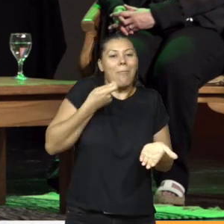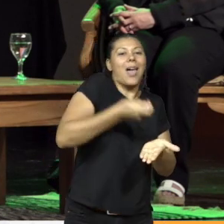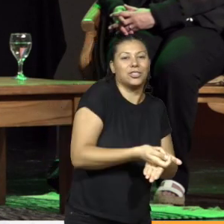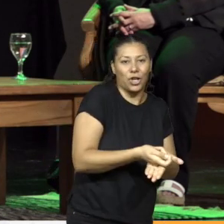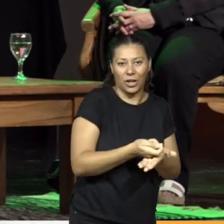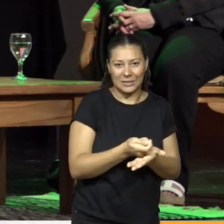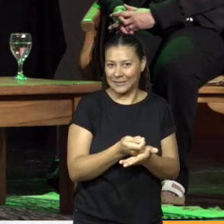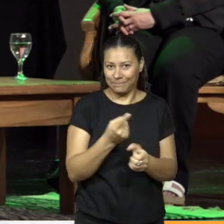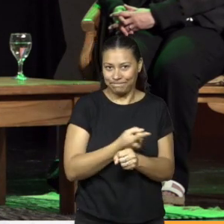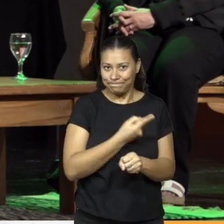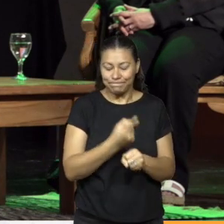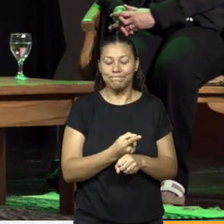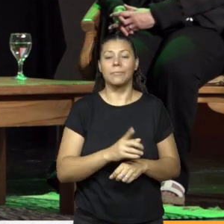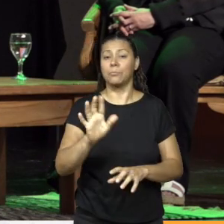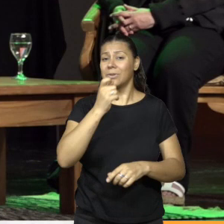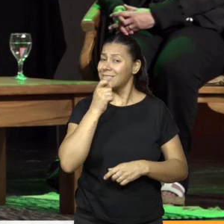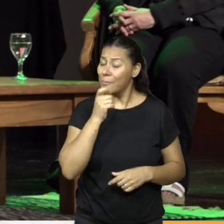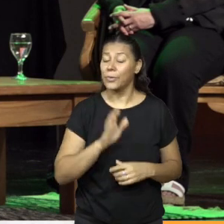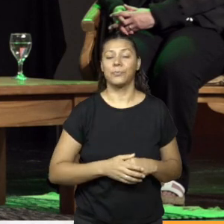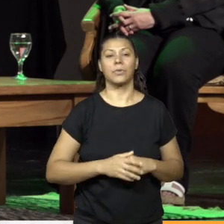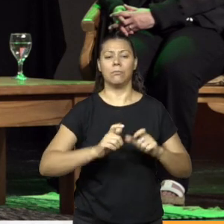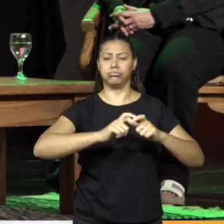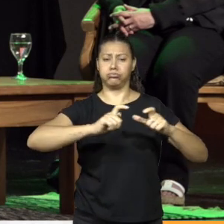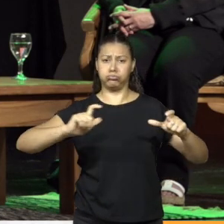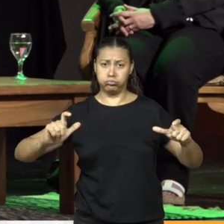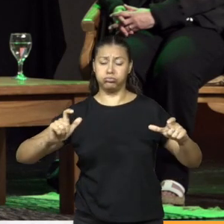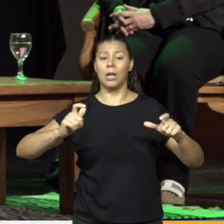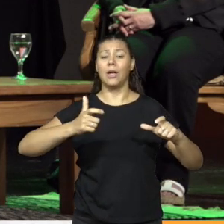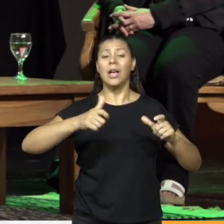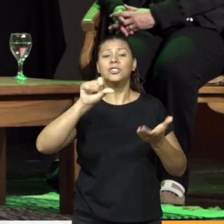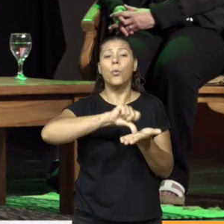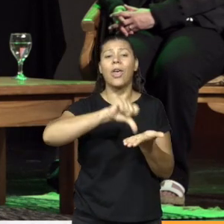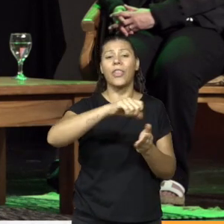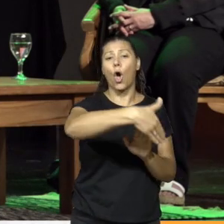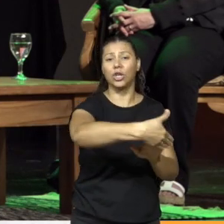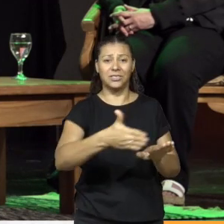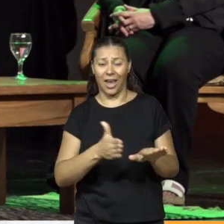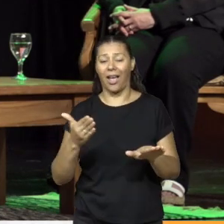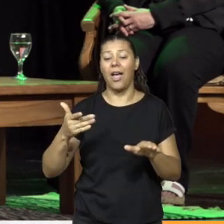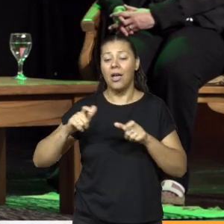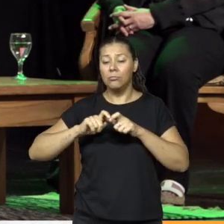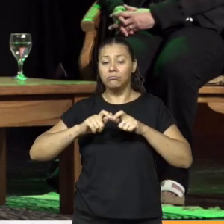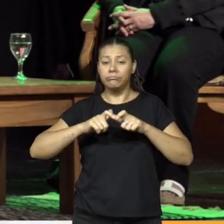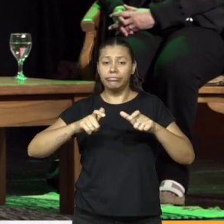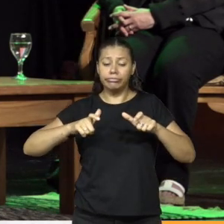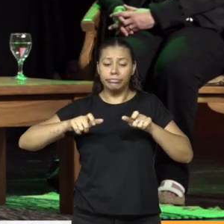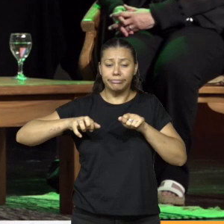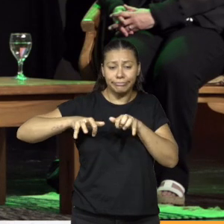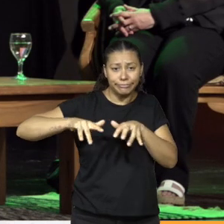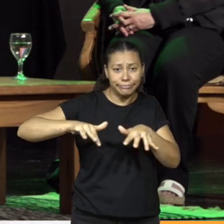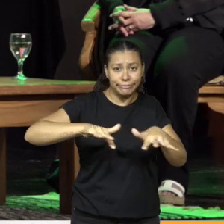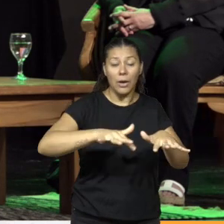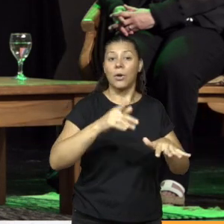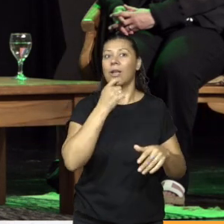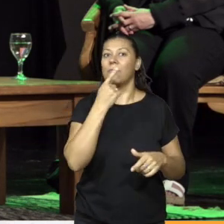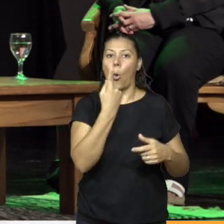una de esas floraciones ingresó en uno de los canales de una ciudad costera y hubo una escuela que, o sea, por ejemplo, no pudieron estar